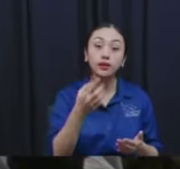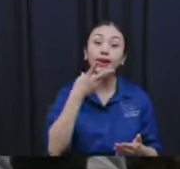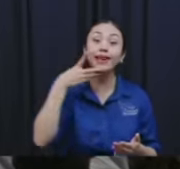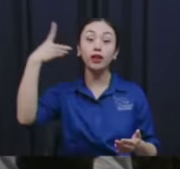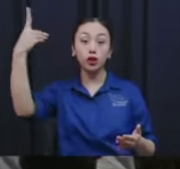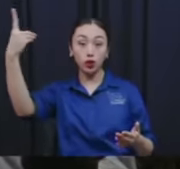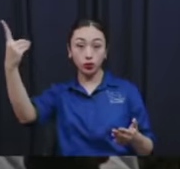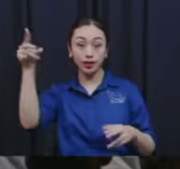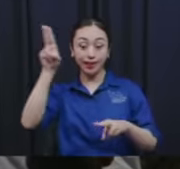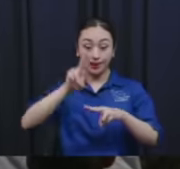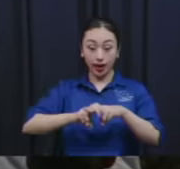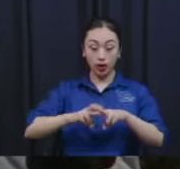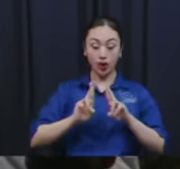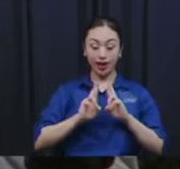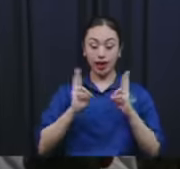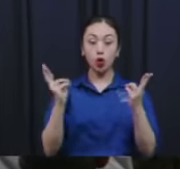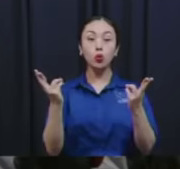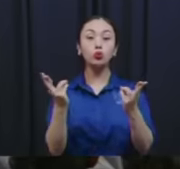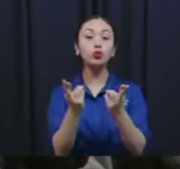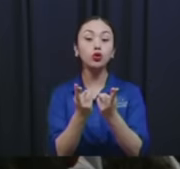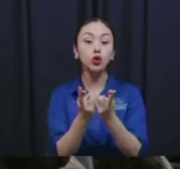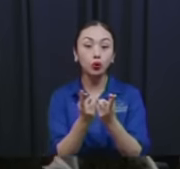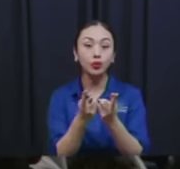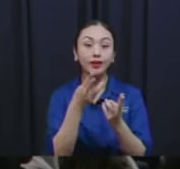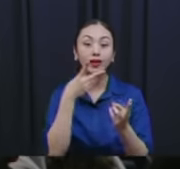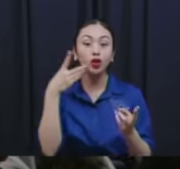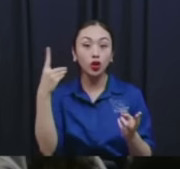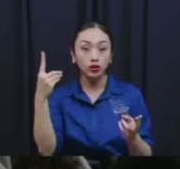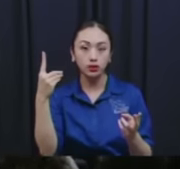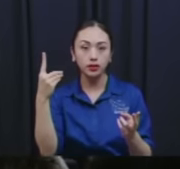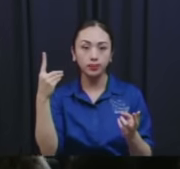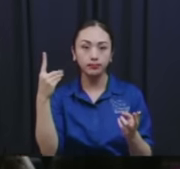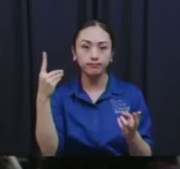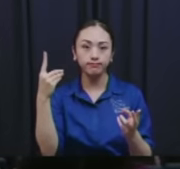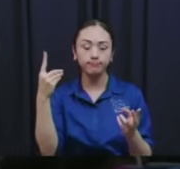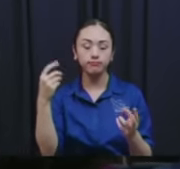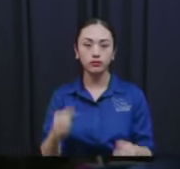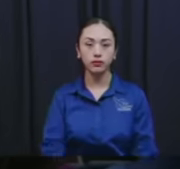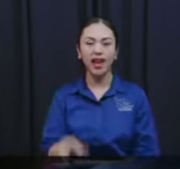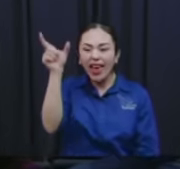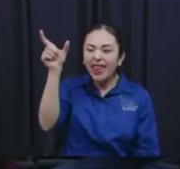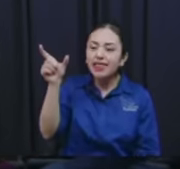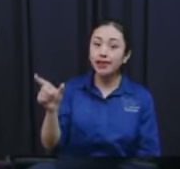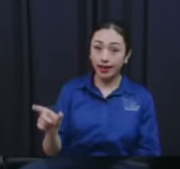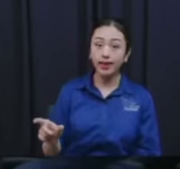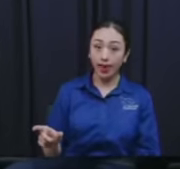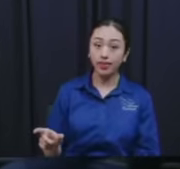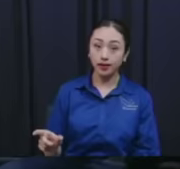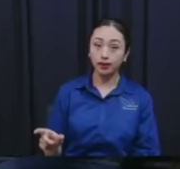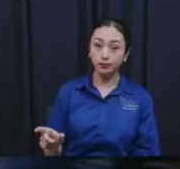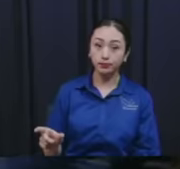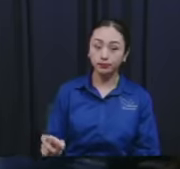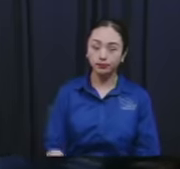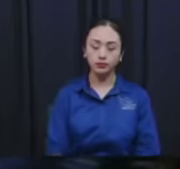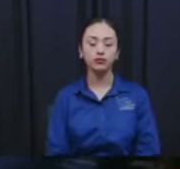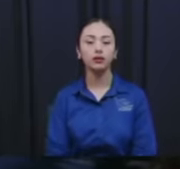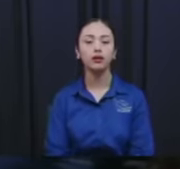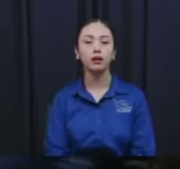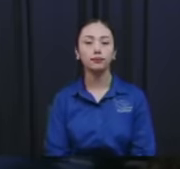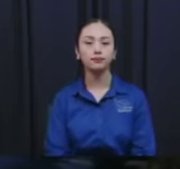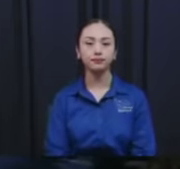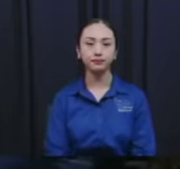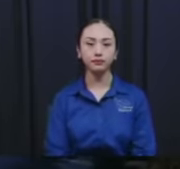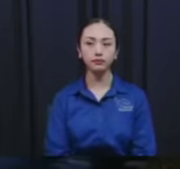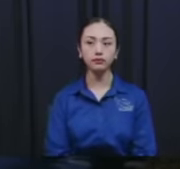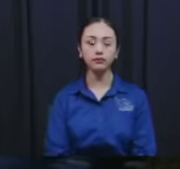los dioses pero mejor mejor ni lo busquen Ya me di entender o no